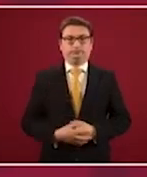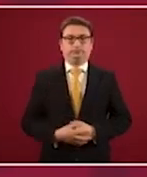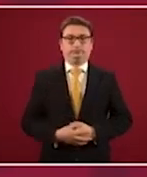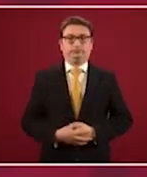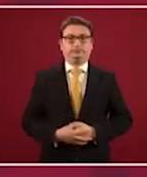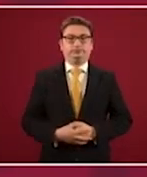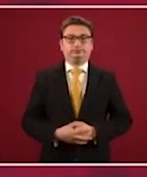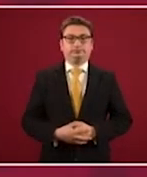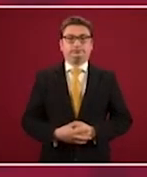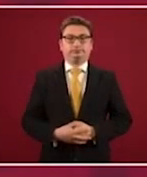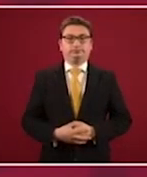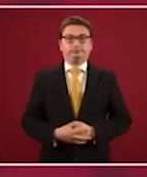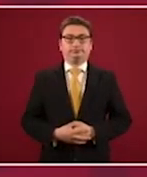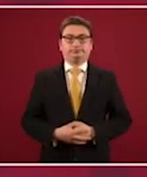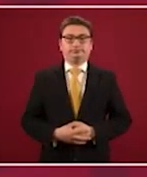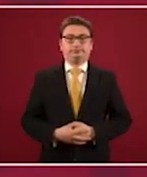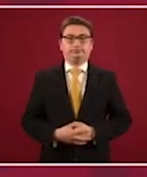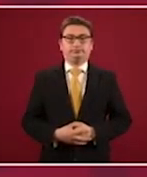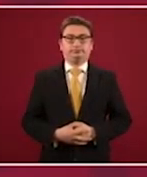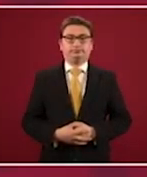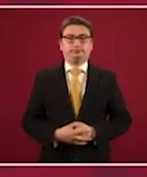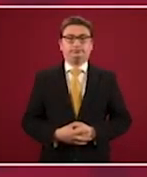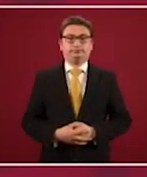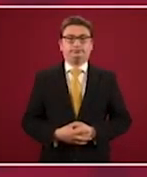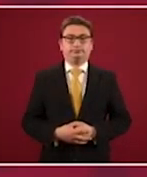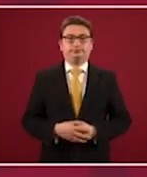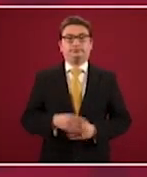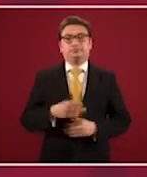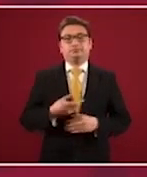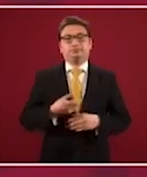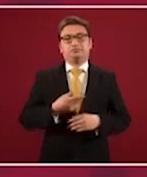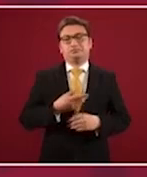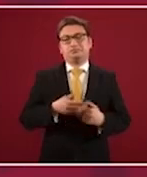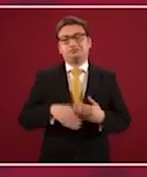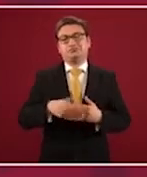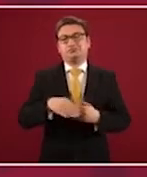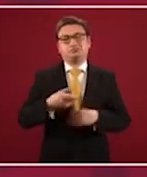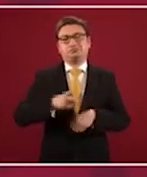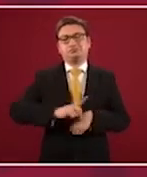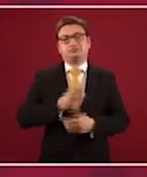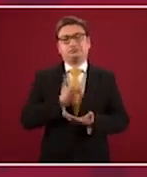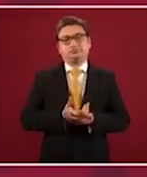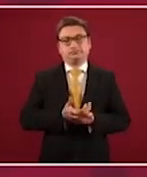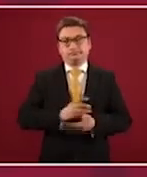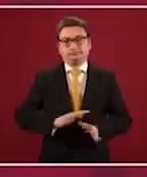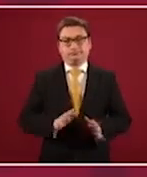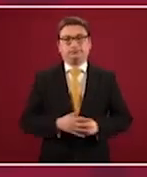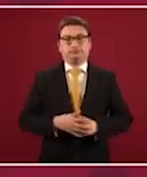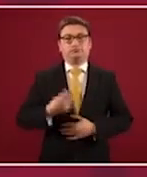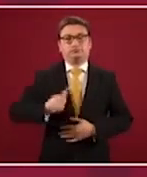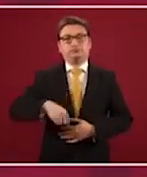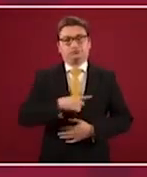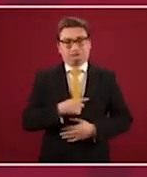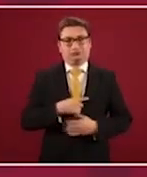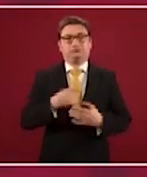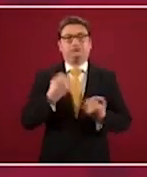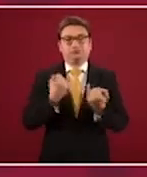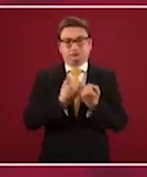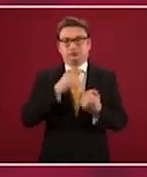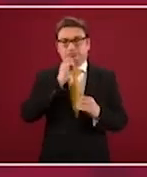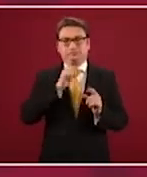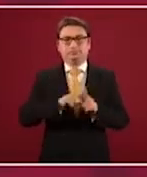vamos a tener unos días de descanso nosotros y también